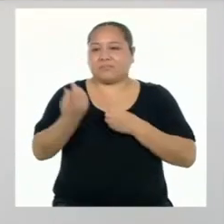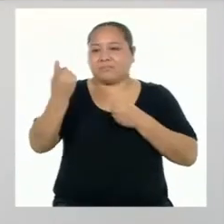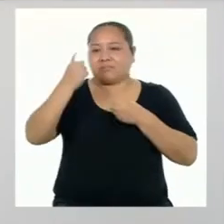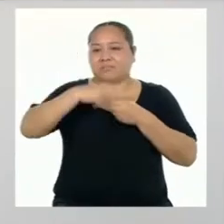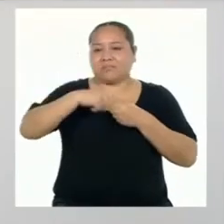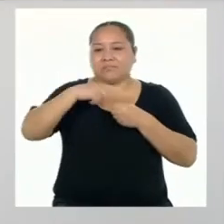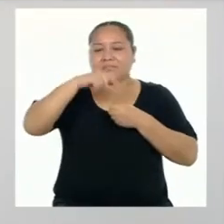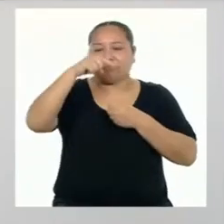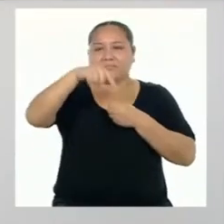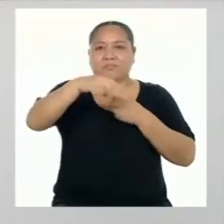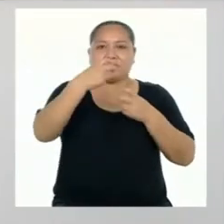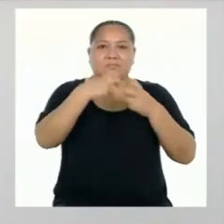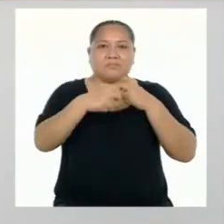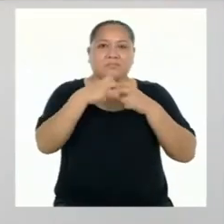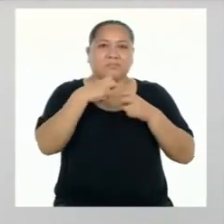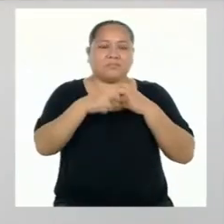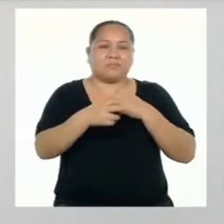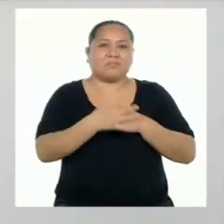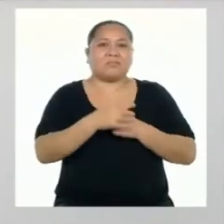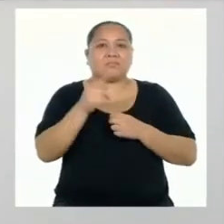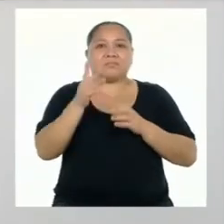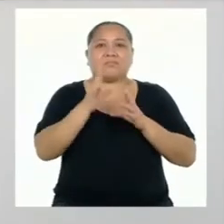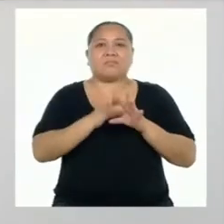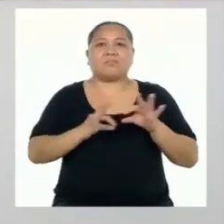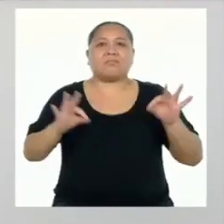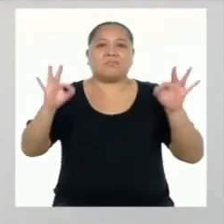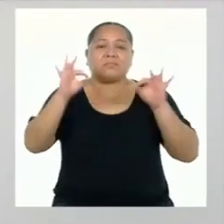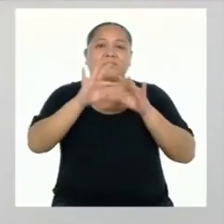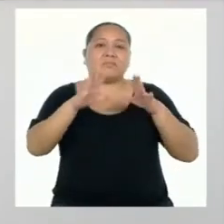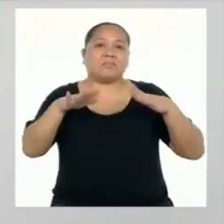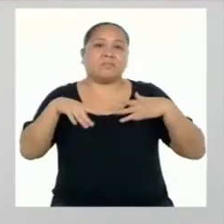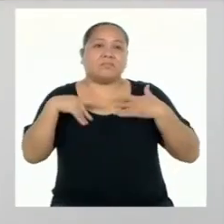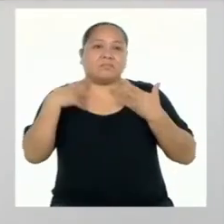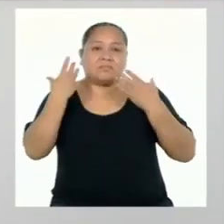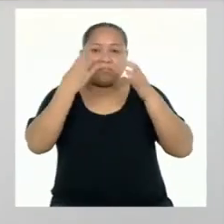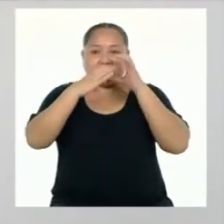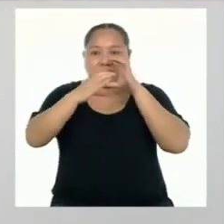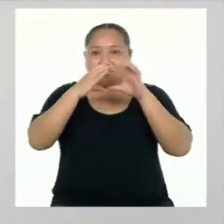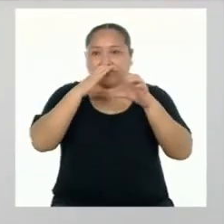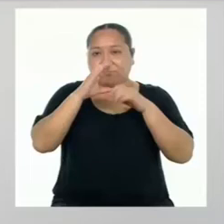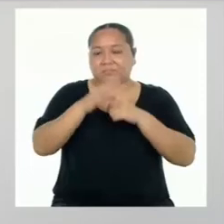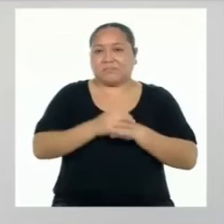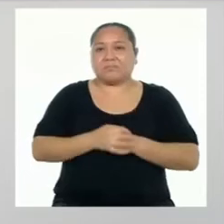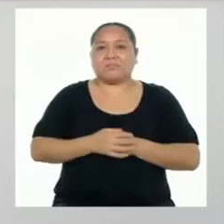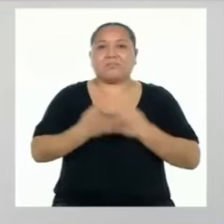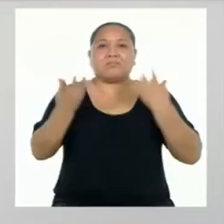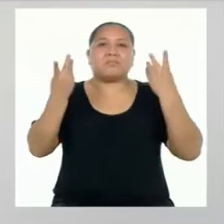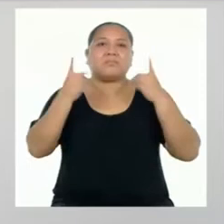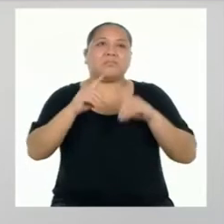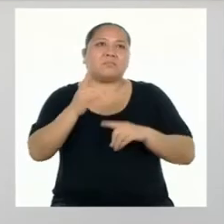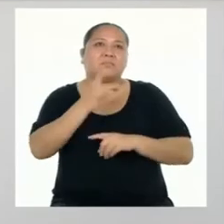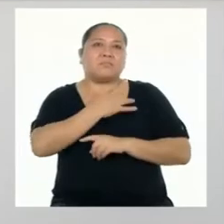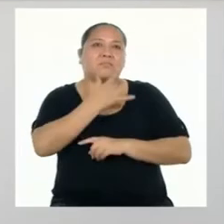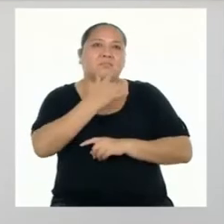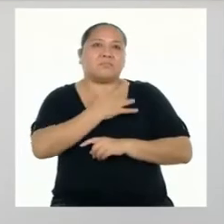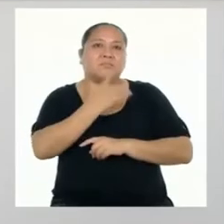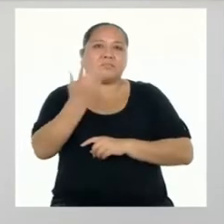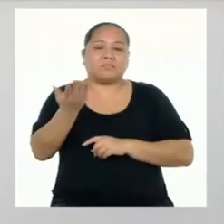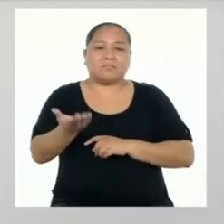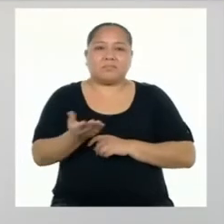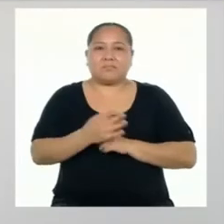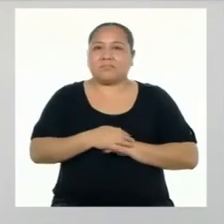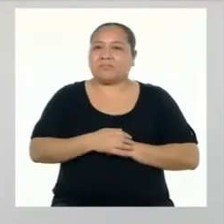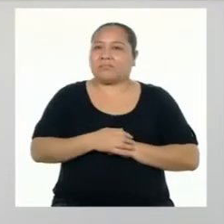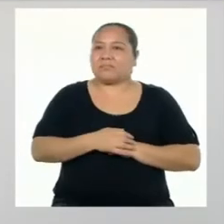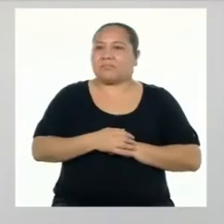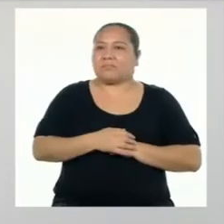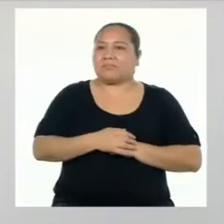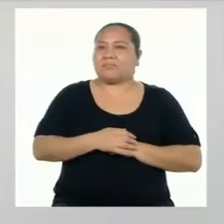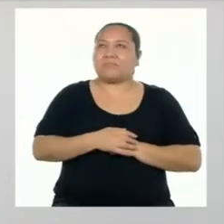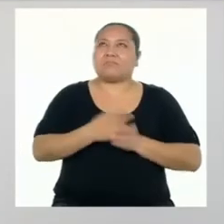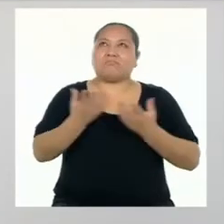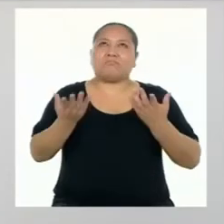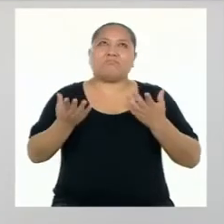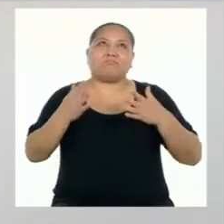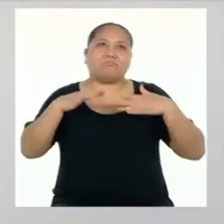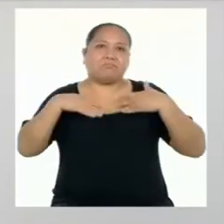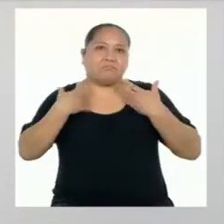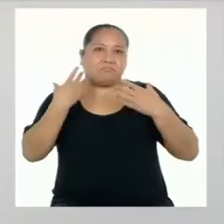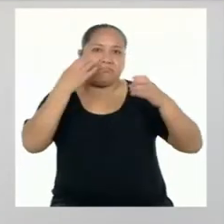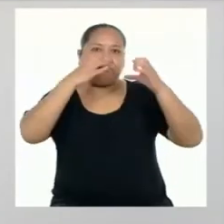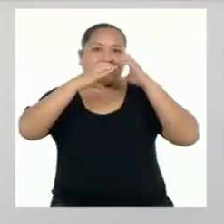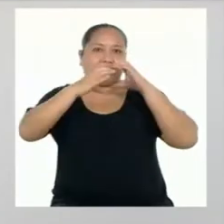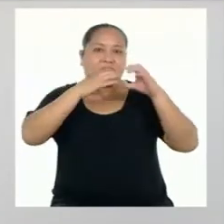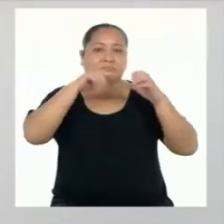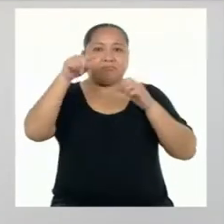problema. Es muy importante el poder comunicarnos. Cuando nos sintamos con la disposición de conversar,